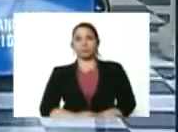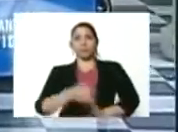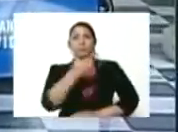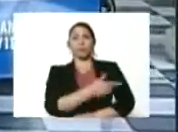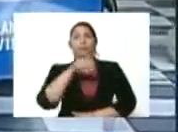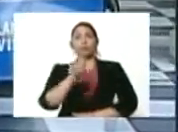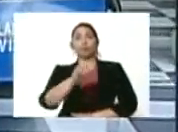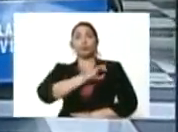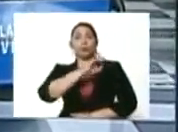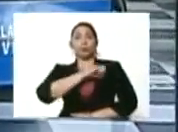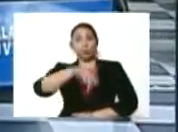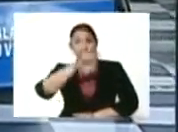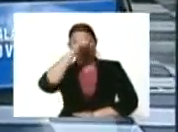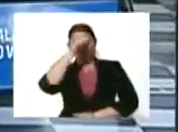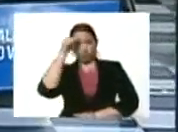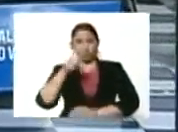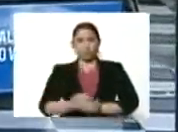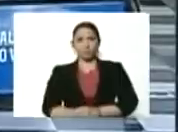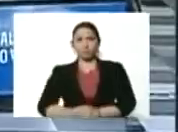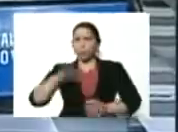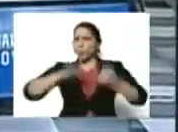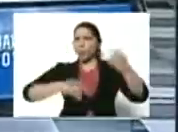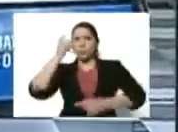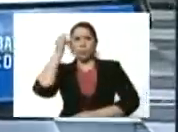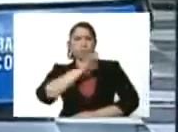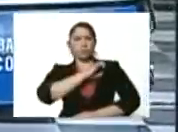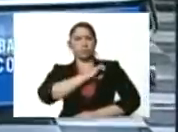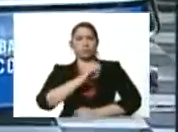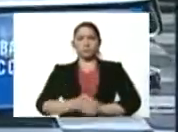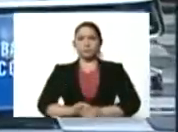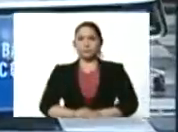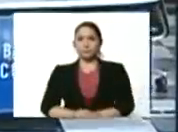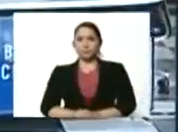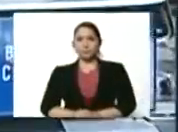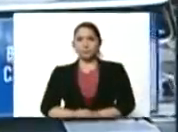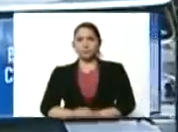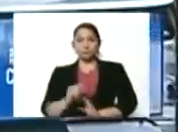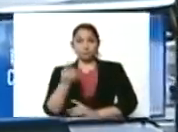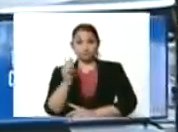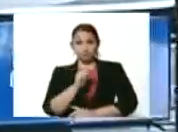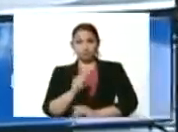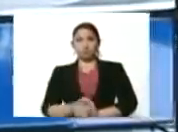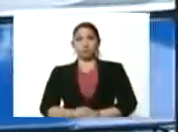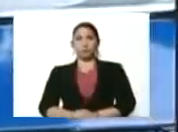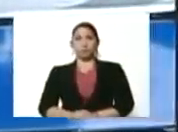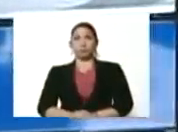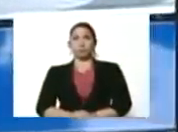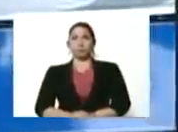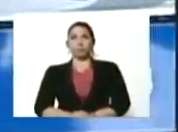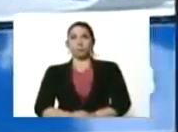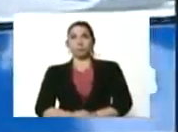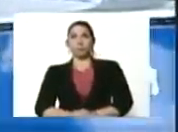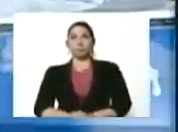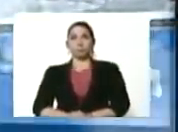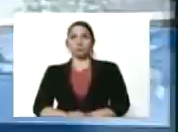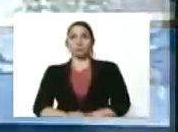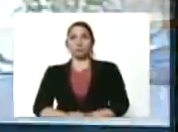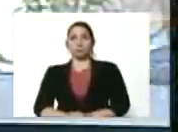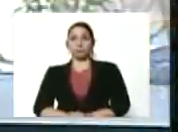31 de enero, el último día del primer mes. Hace un